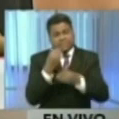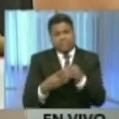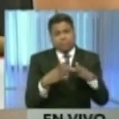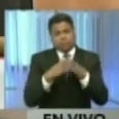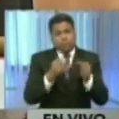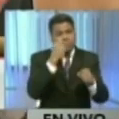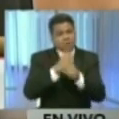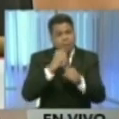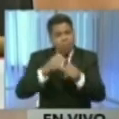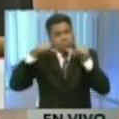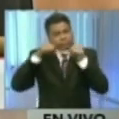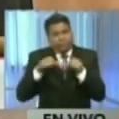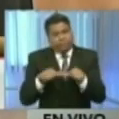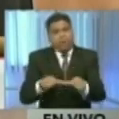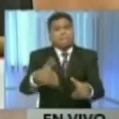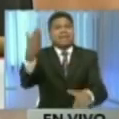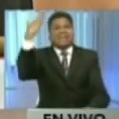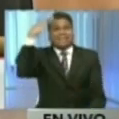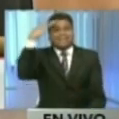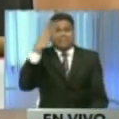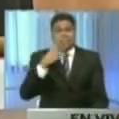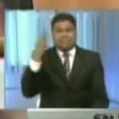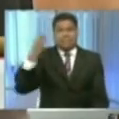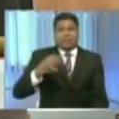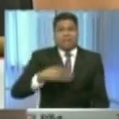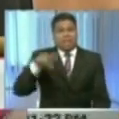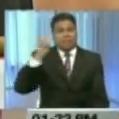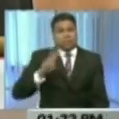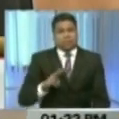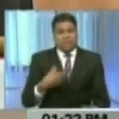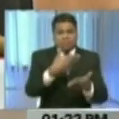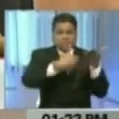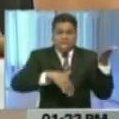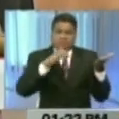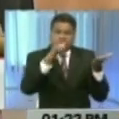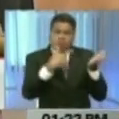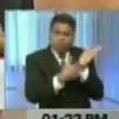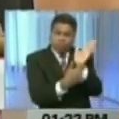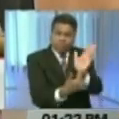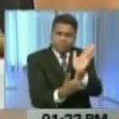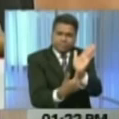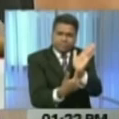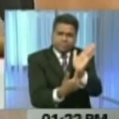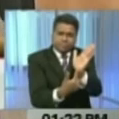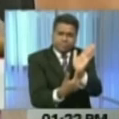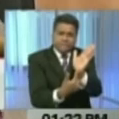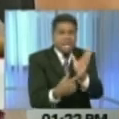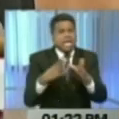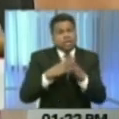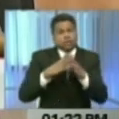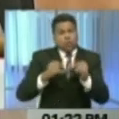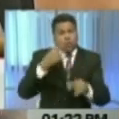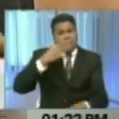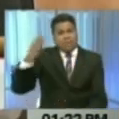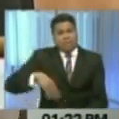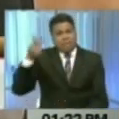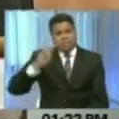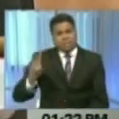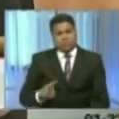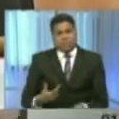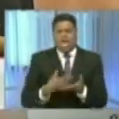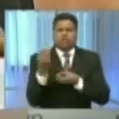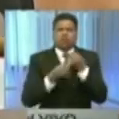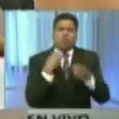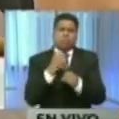permanente para que vean la realidad de Venezuela. El informe de CEPAL es justamente producto de la realidad de Venezuela y de